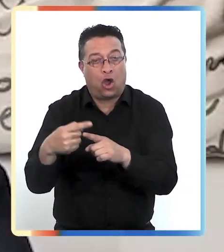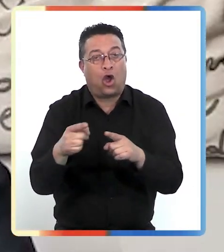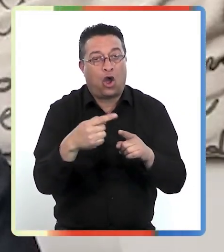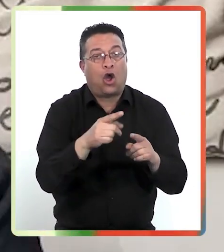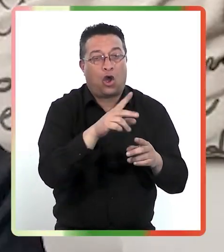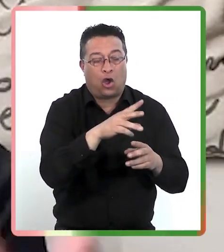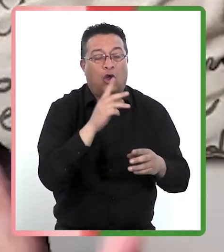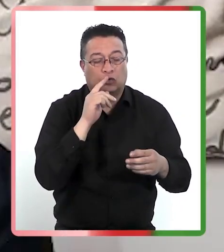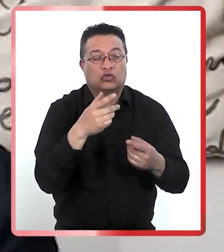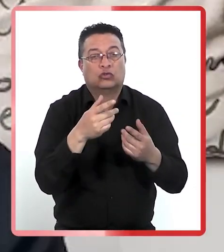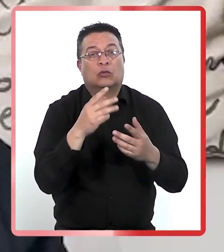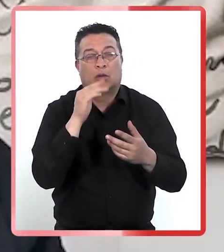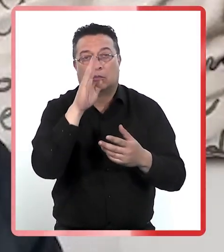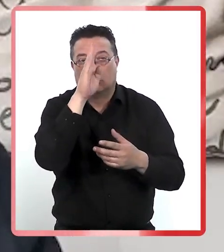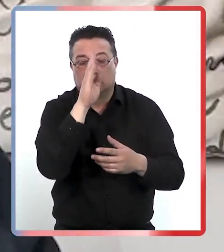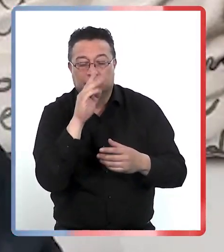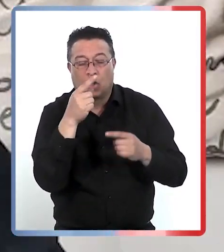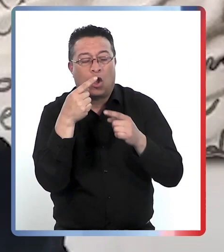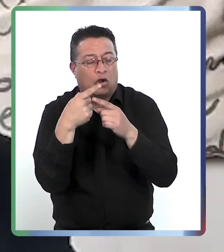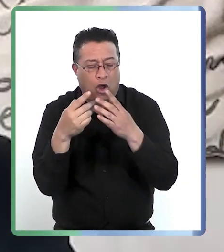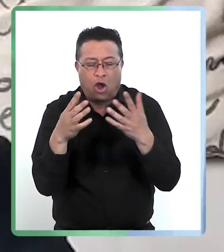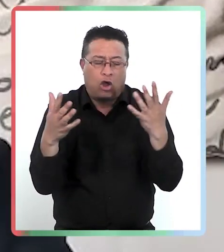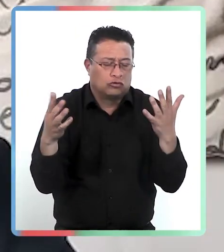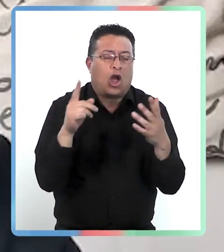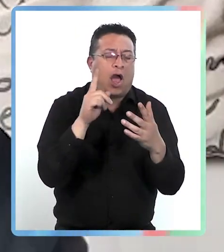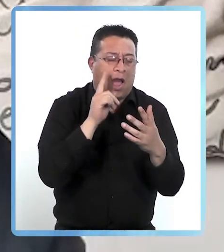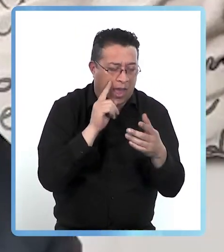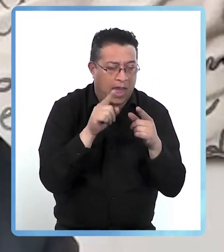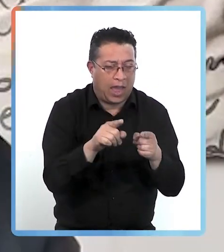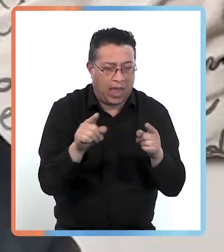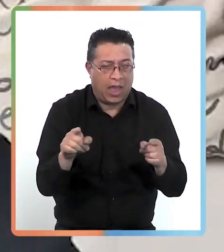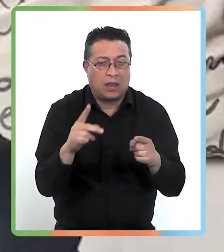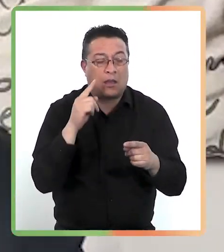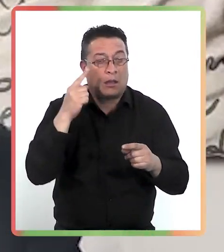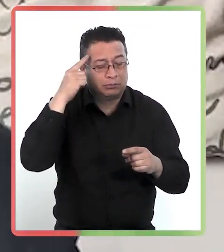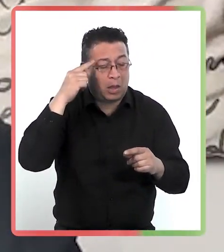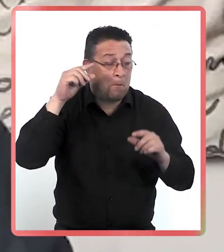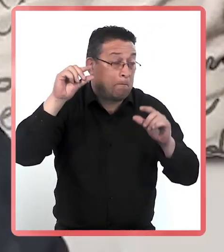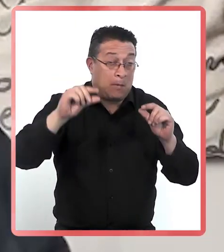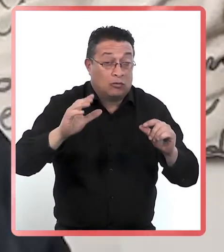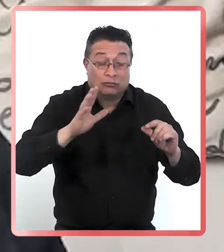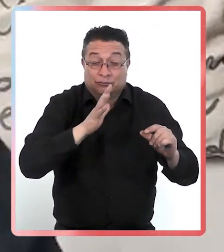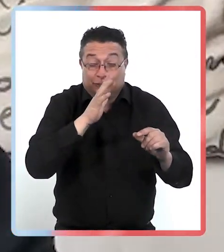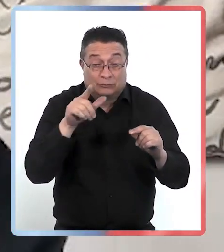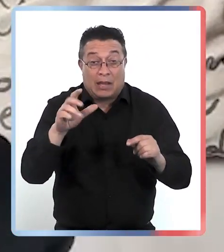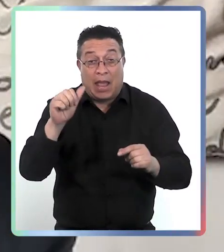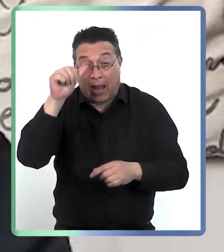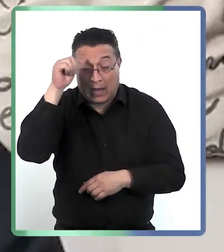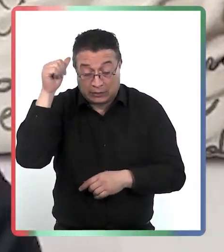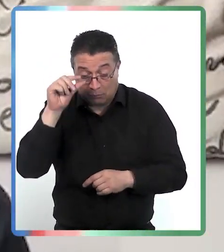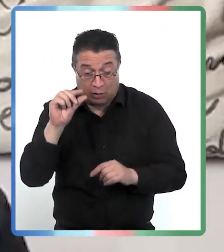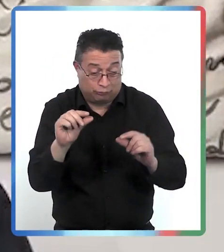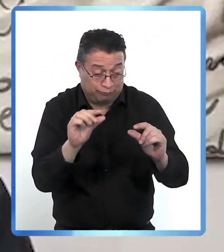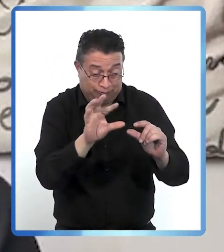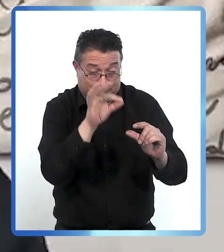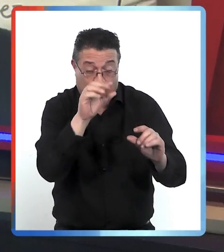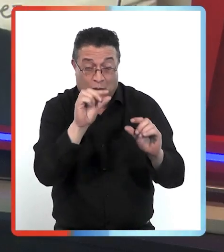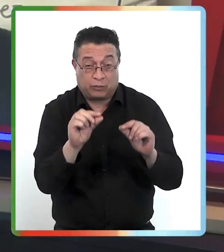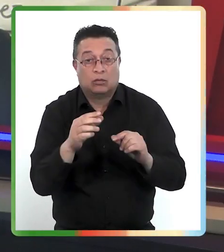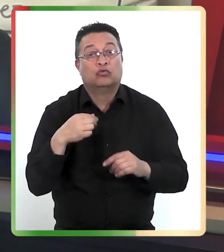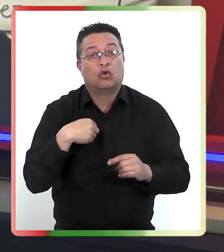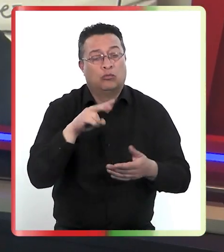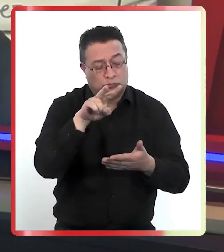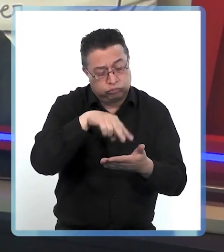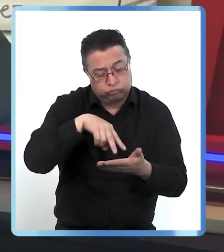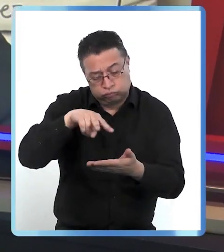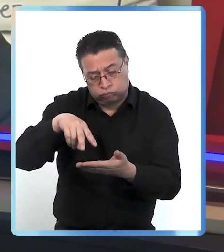de demencia, como la demencia frontotemporal o por cuerpos de Lewy y otras, que sabemos aún menos. O sea, así que de esta sabemos poco, de la otra sabemos aún menos. Yo